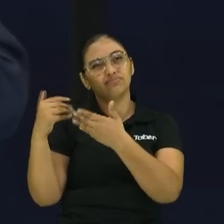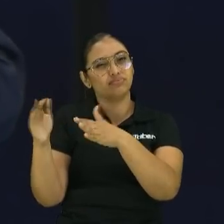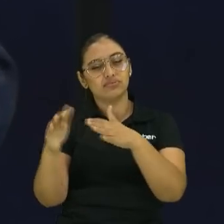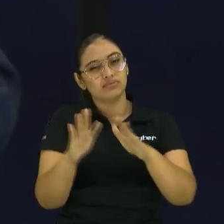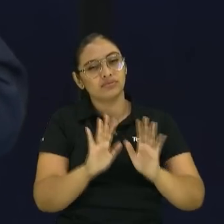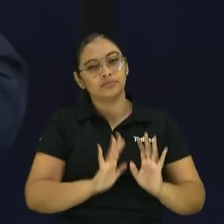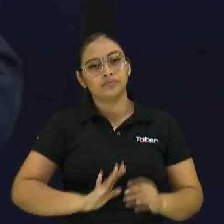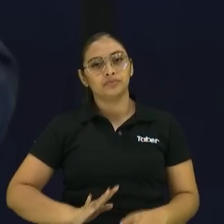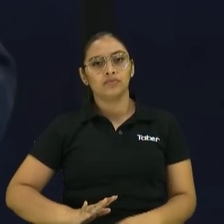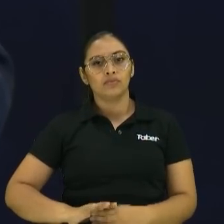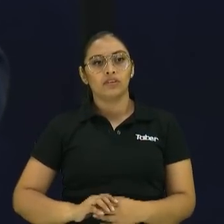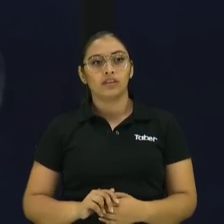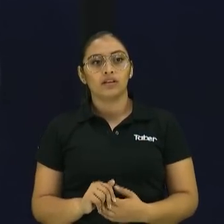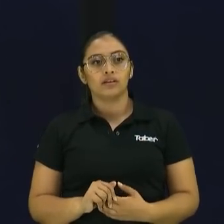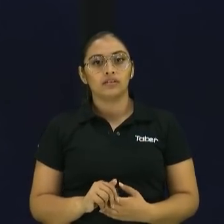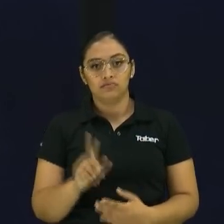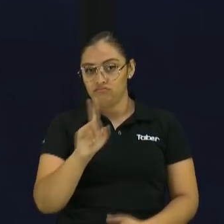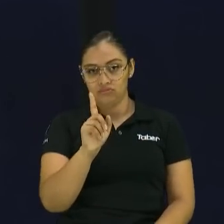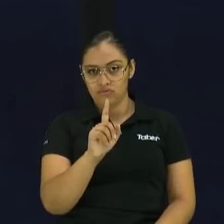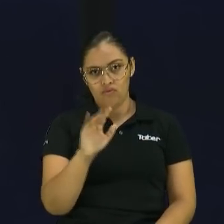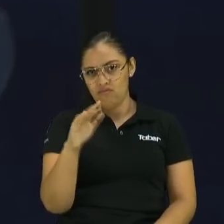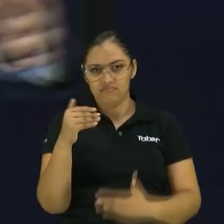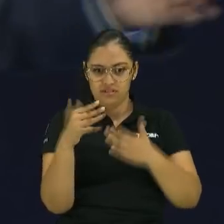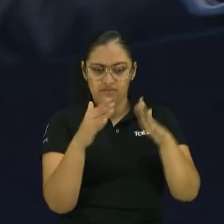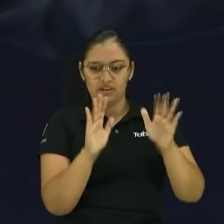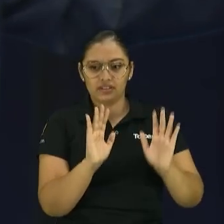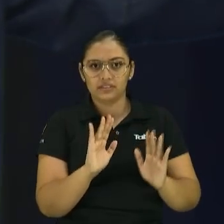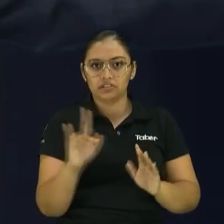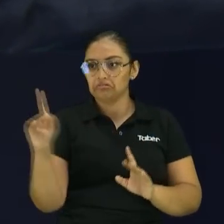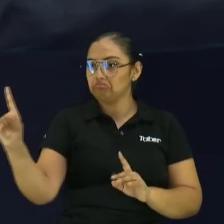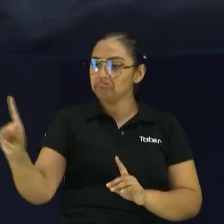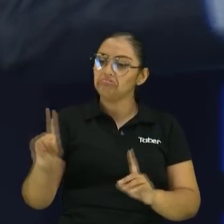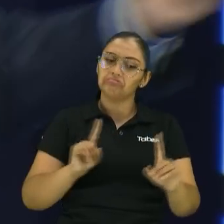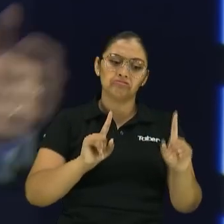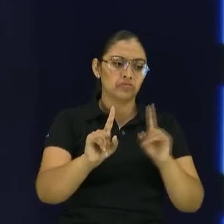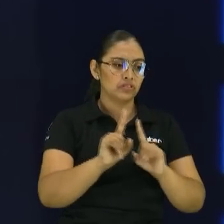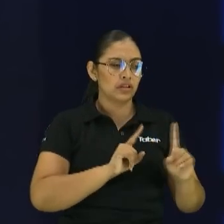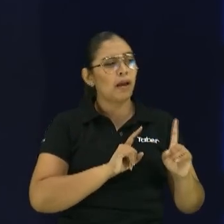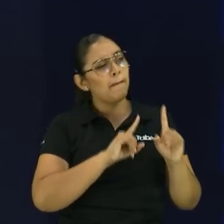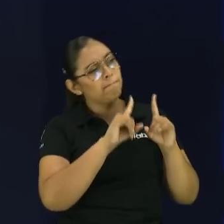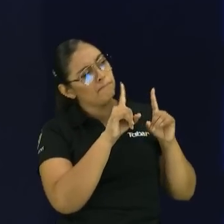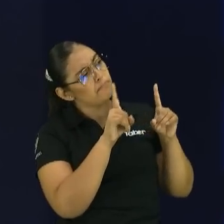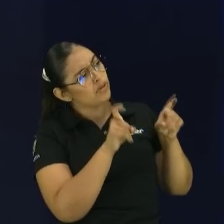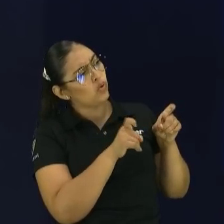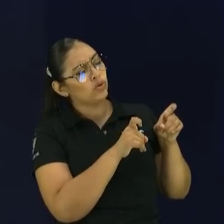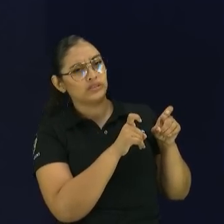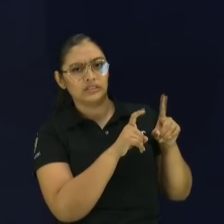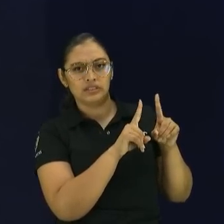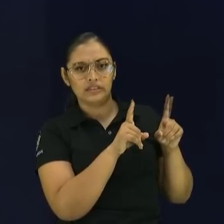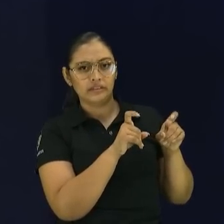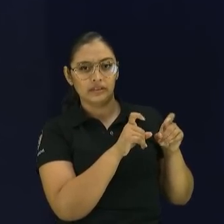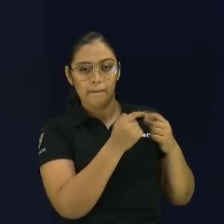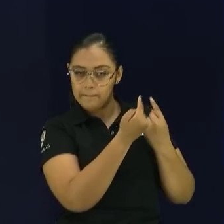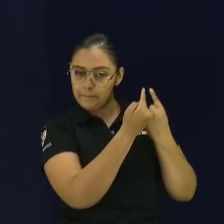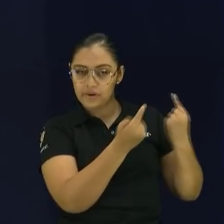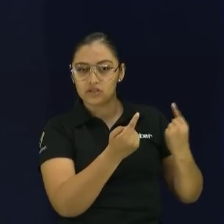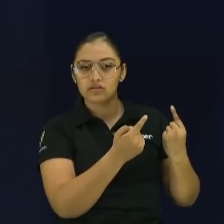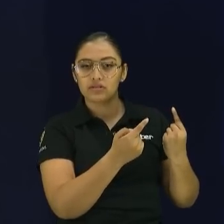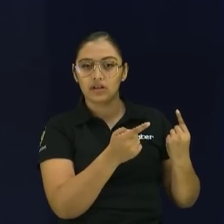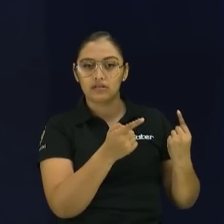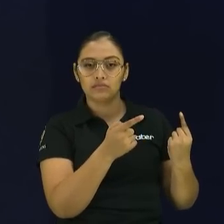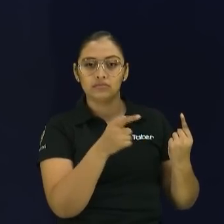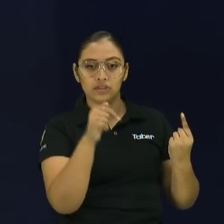católicos cristianos no no no y se han acercado y le han preguntado a nuestros colaboradores Disculpe